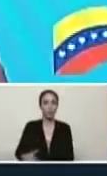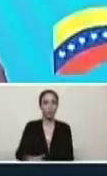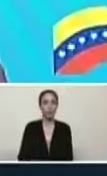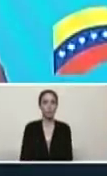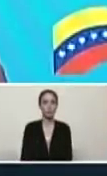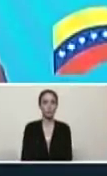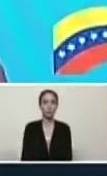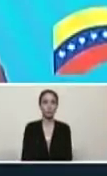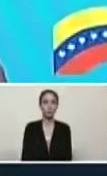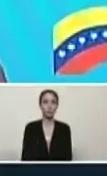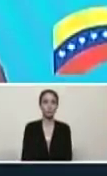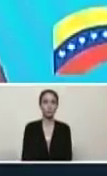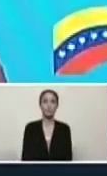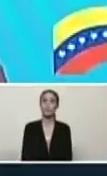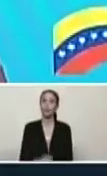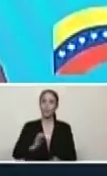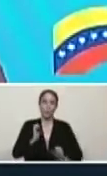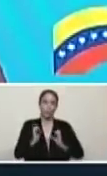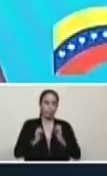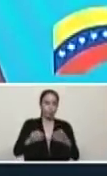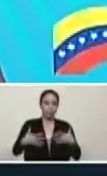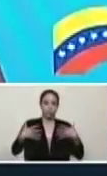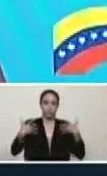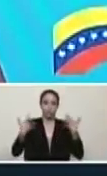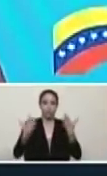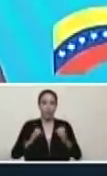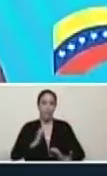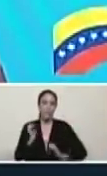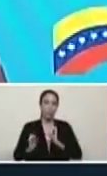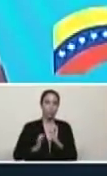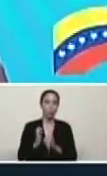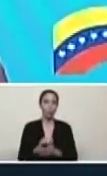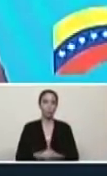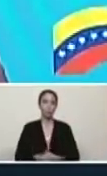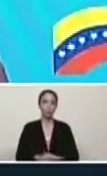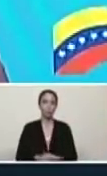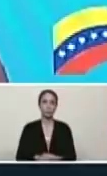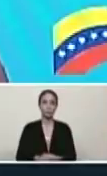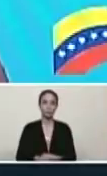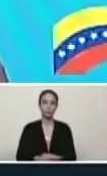Sus palabras emocionadas, apasionadas,